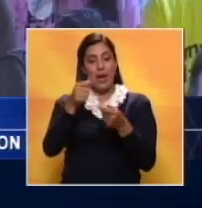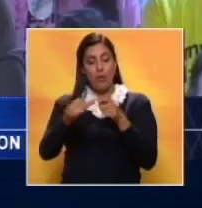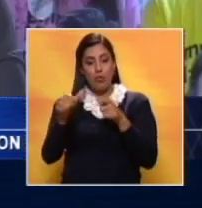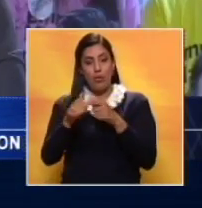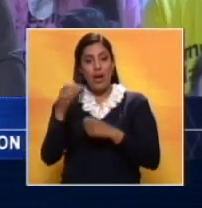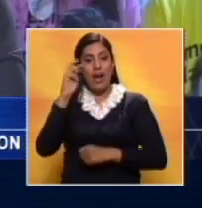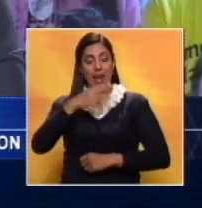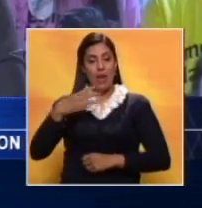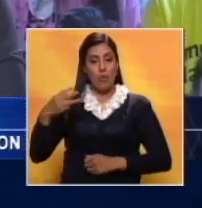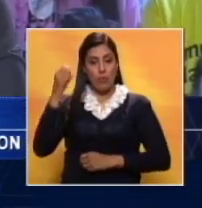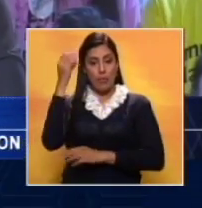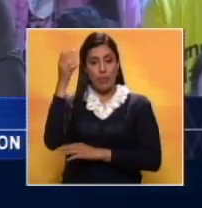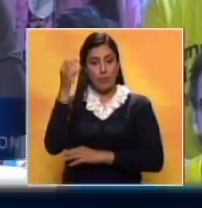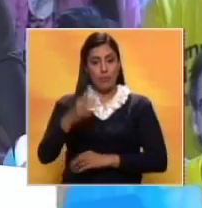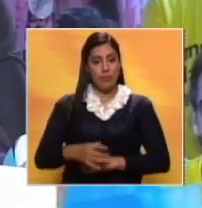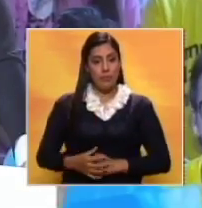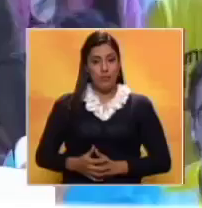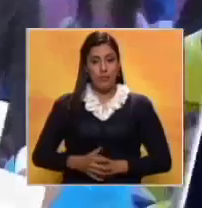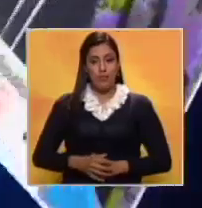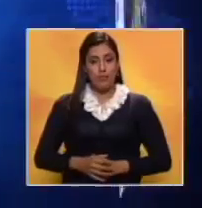dinero del Europarlamento.